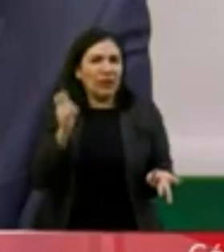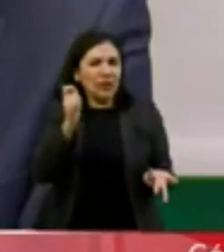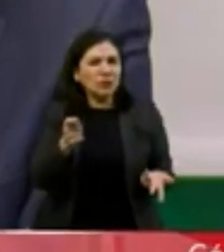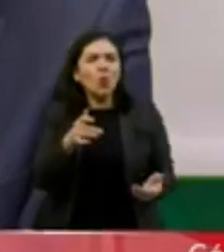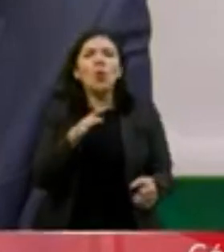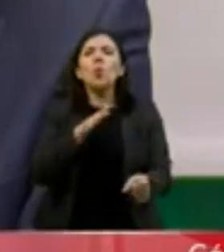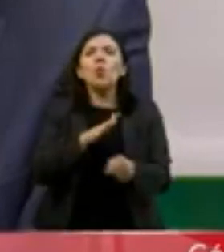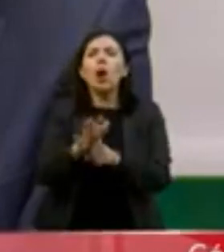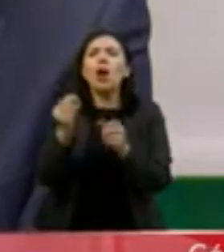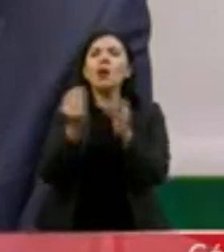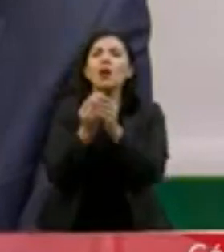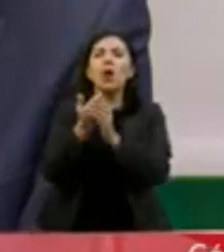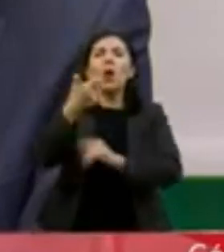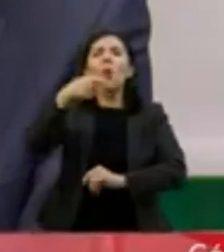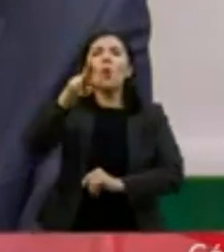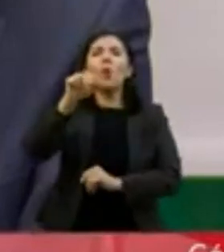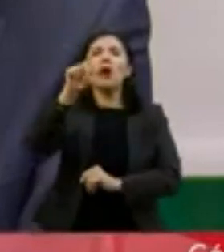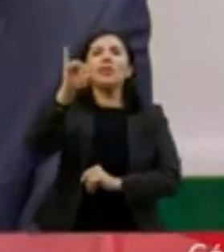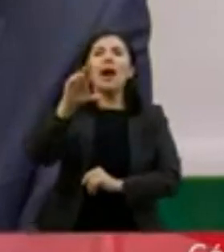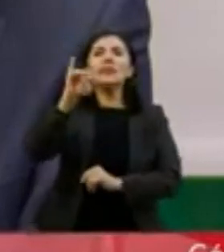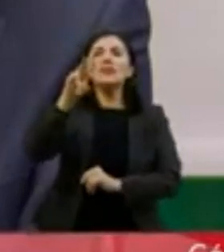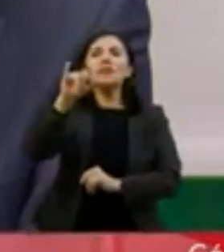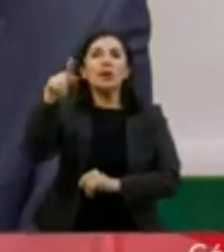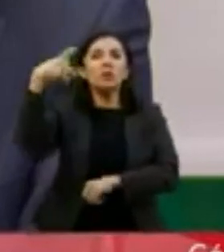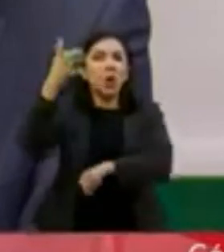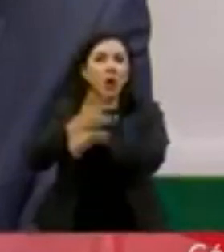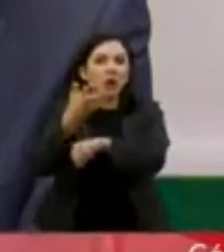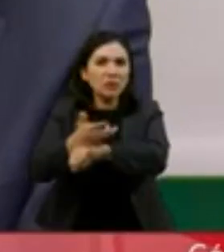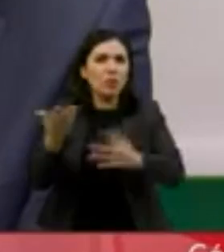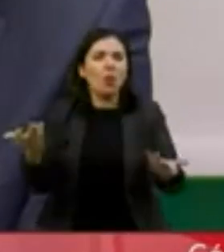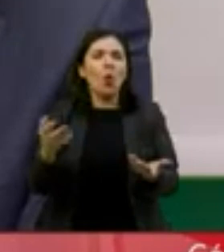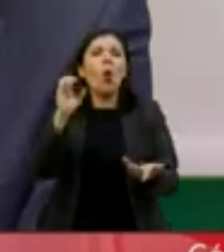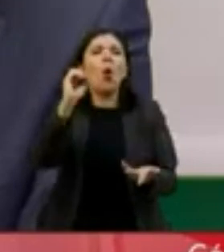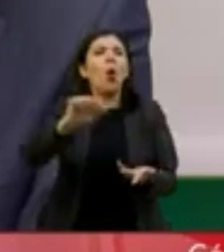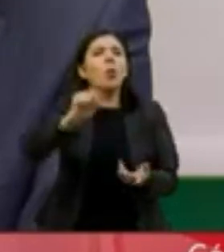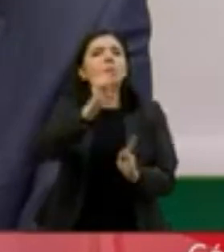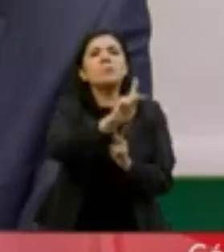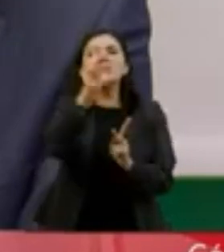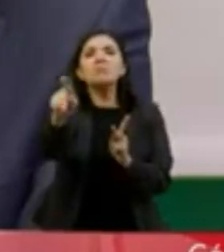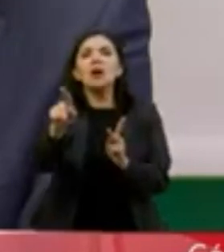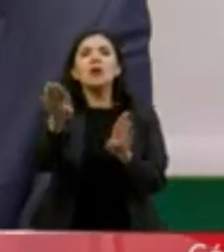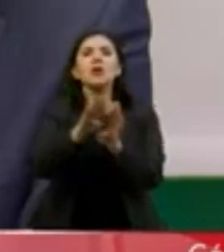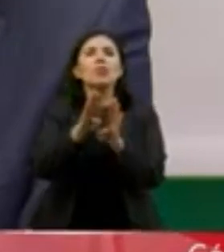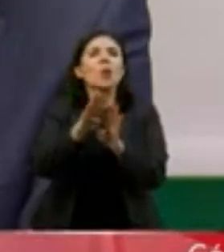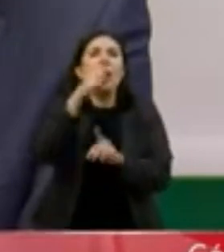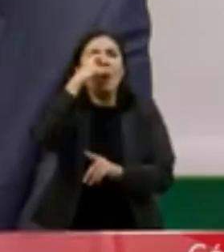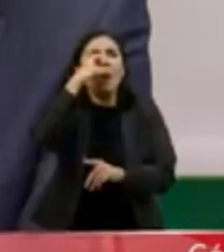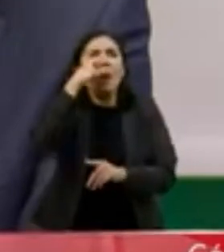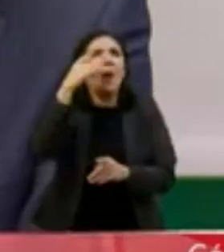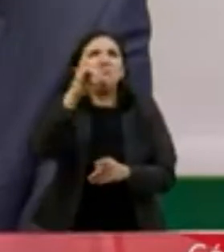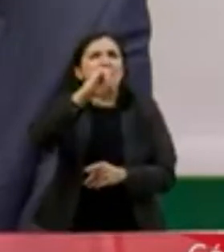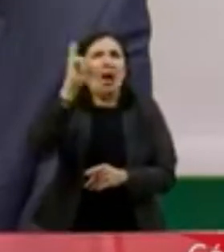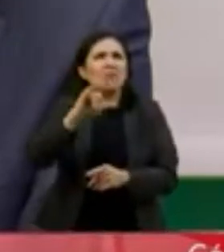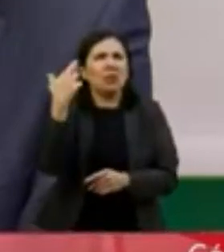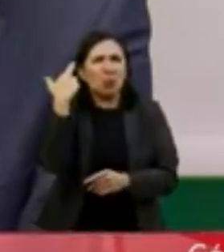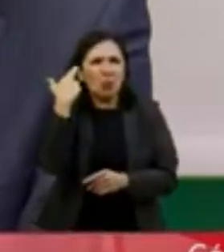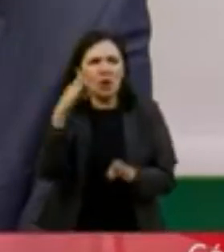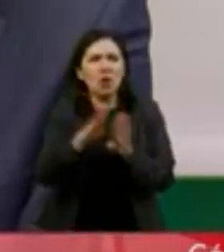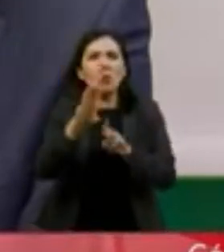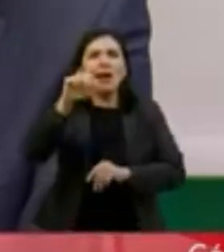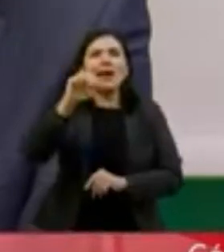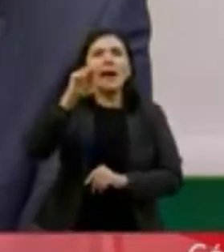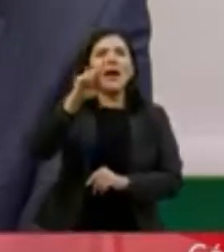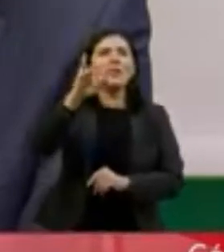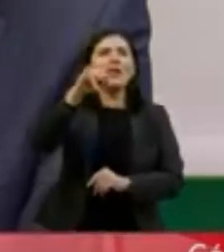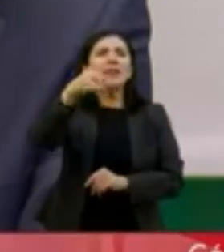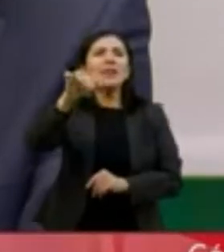guardia civil en los Estados Unidos O cuál es equivalente a la guardia civil nunca hablado escuchado hablar de los carabinieri